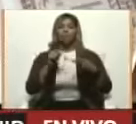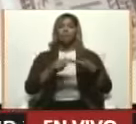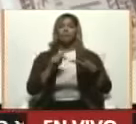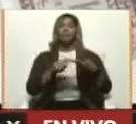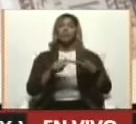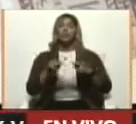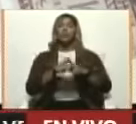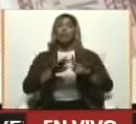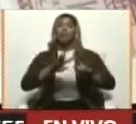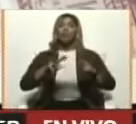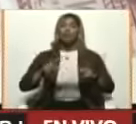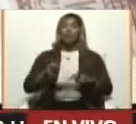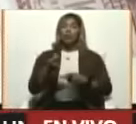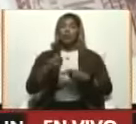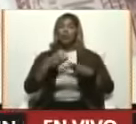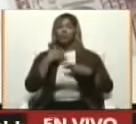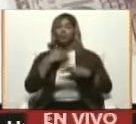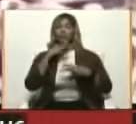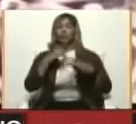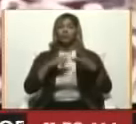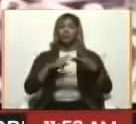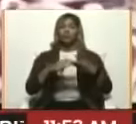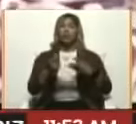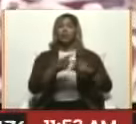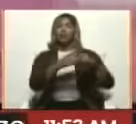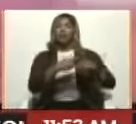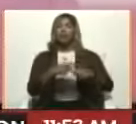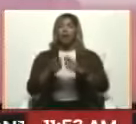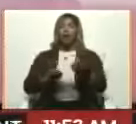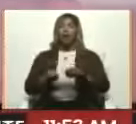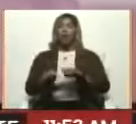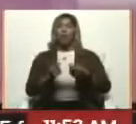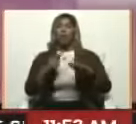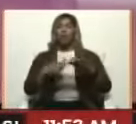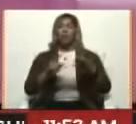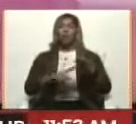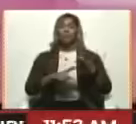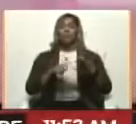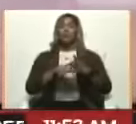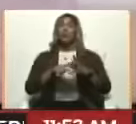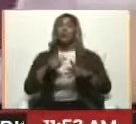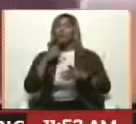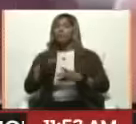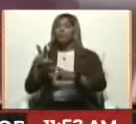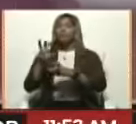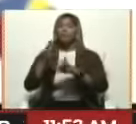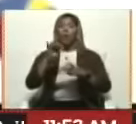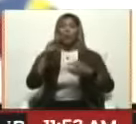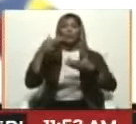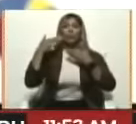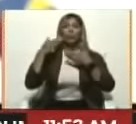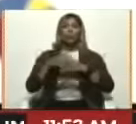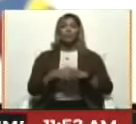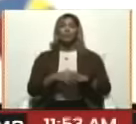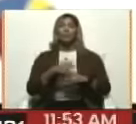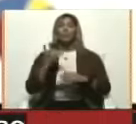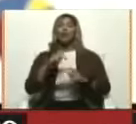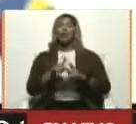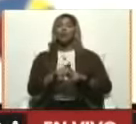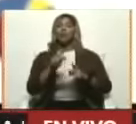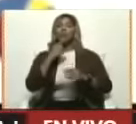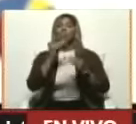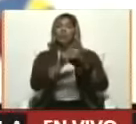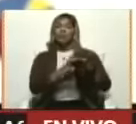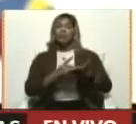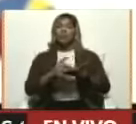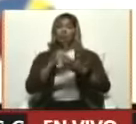la legitimación de capitales, delitos financieros y económicos y contra la extorsión y el secuestro. Tiene la atribución de